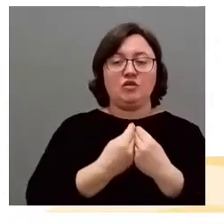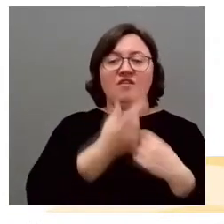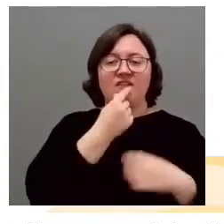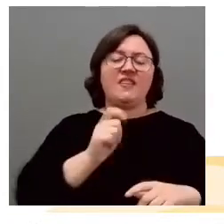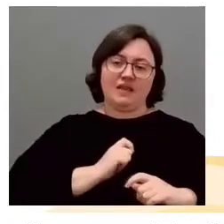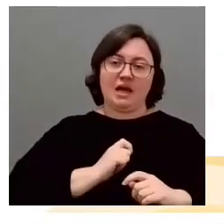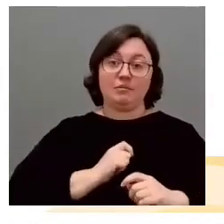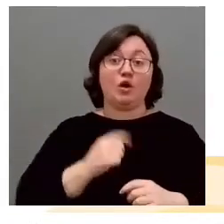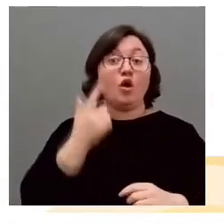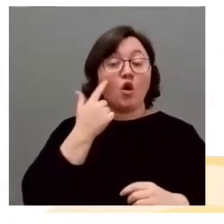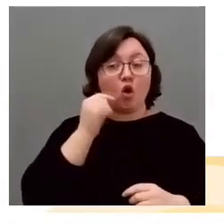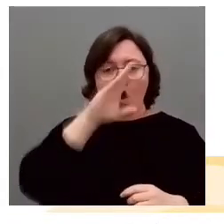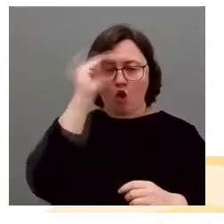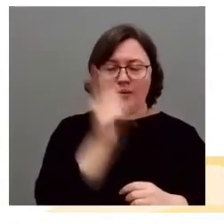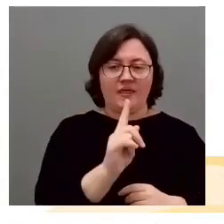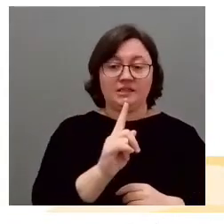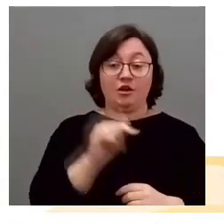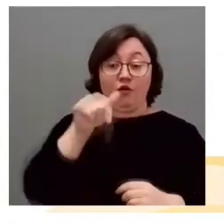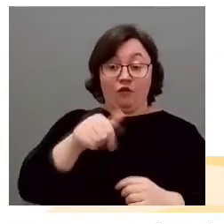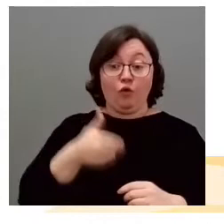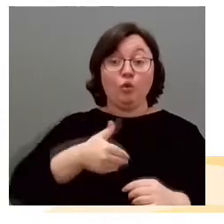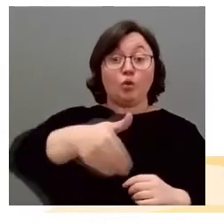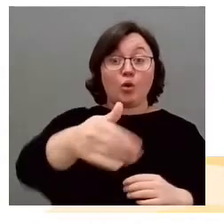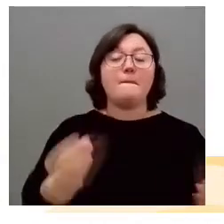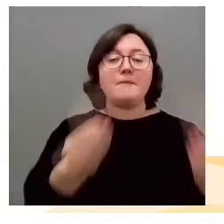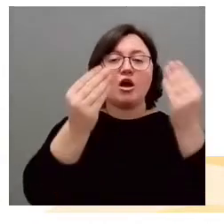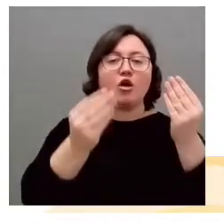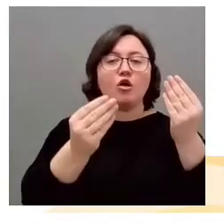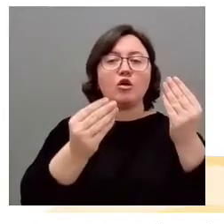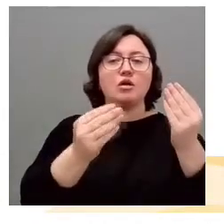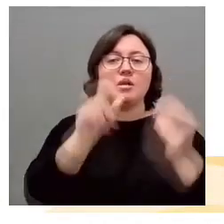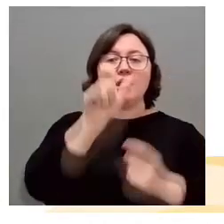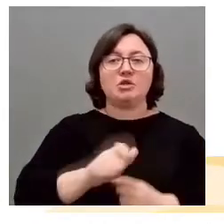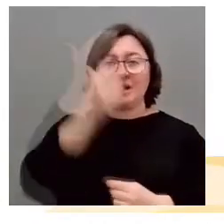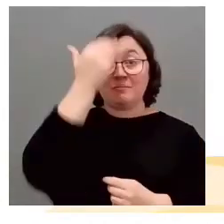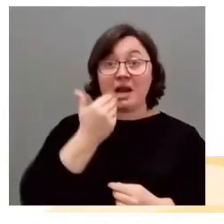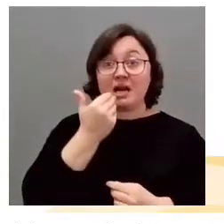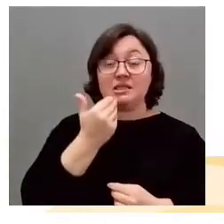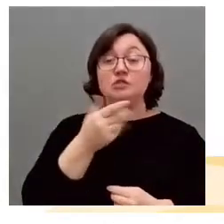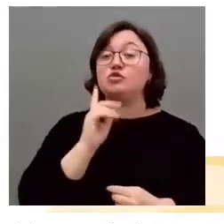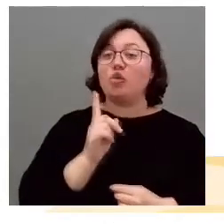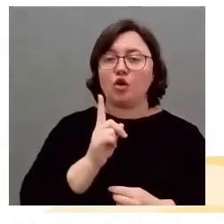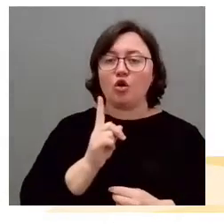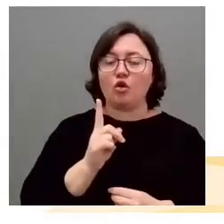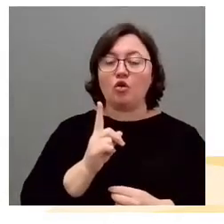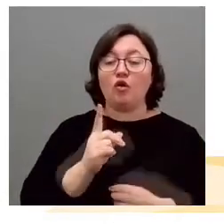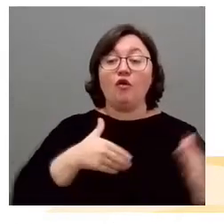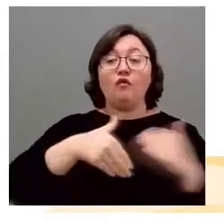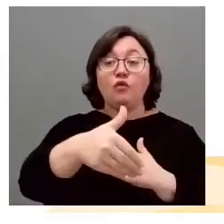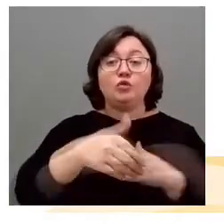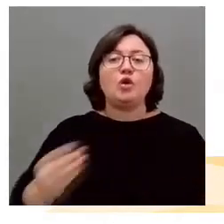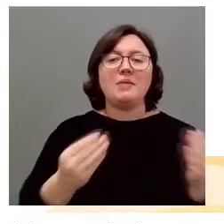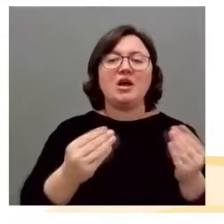este futuro mejor que proponemos hoy no es solo para las personas con parálisis cerebral. Queremos que sea para toda